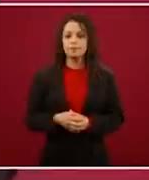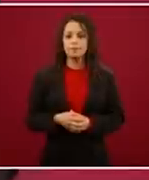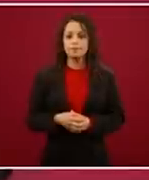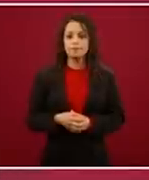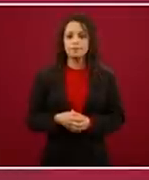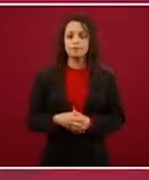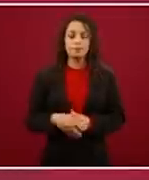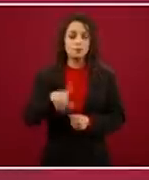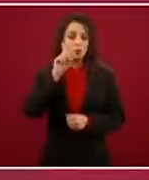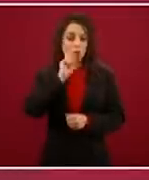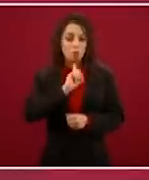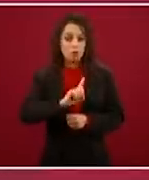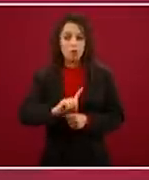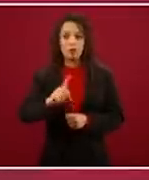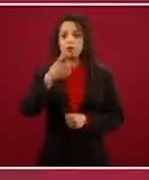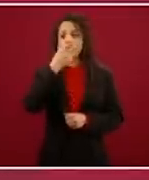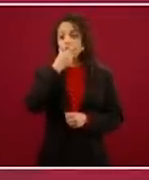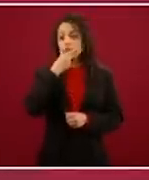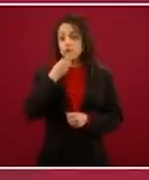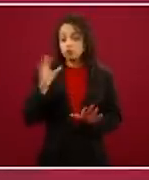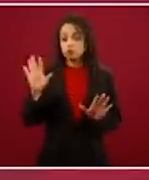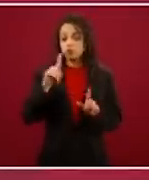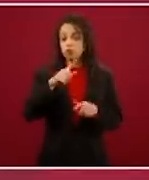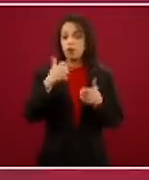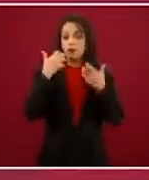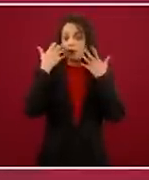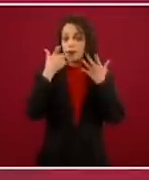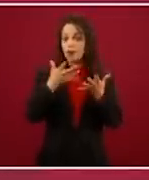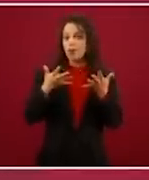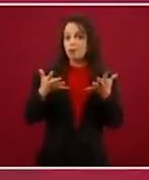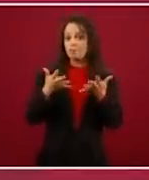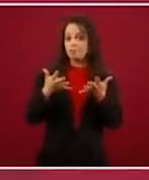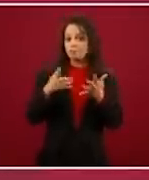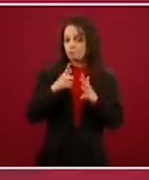mujer, hombre, que desee participar,